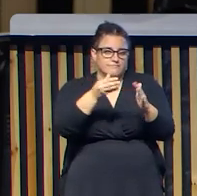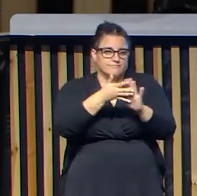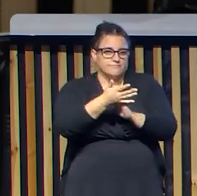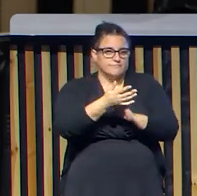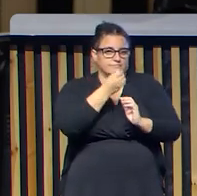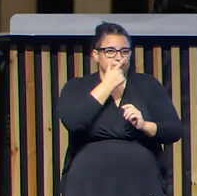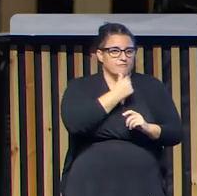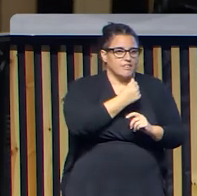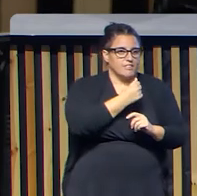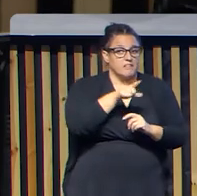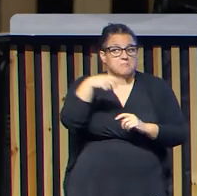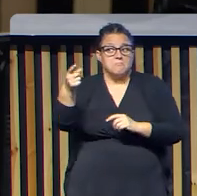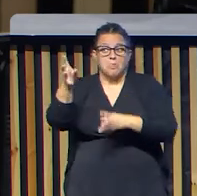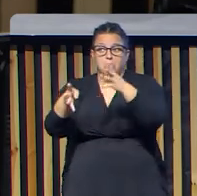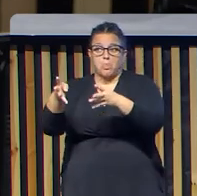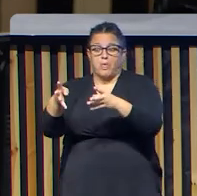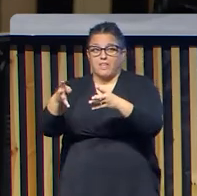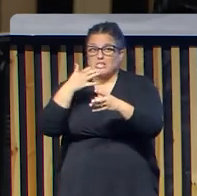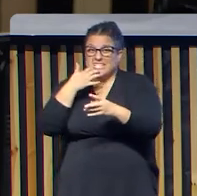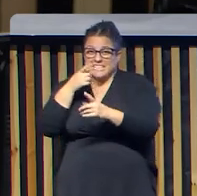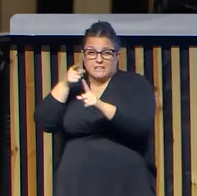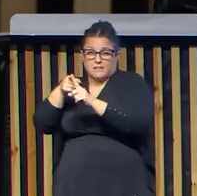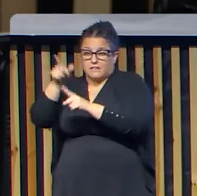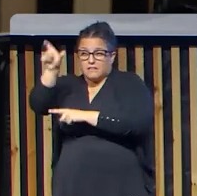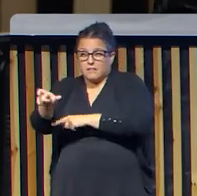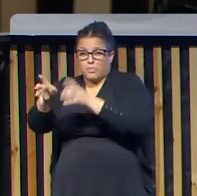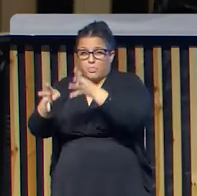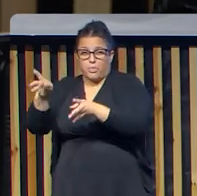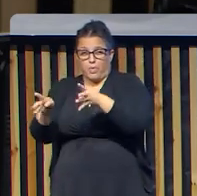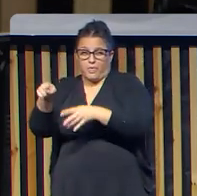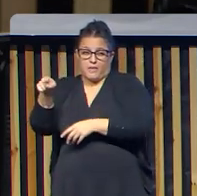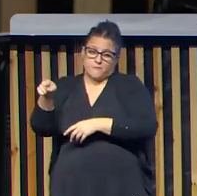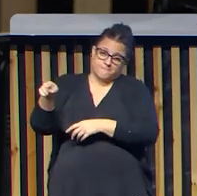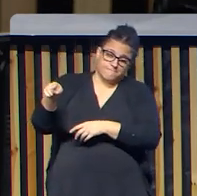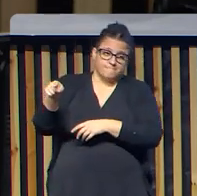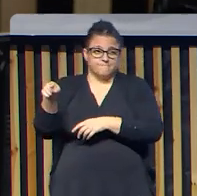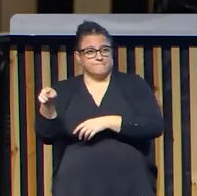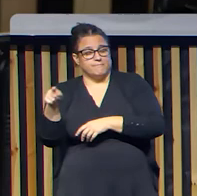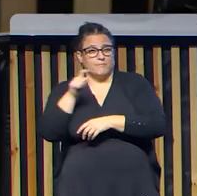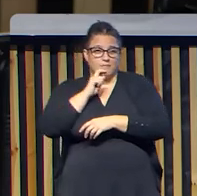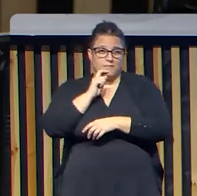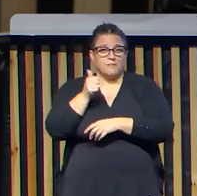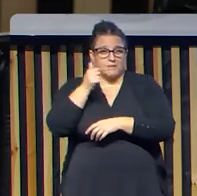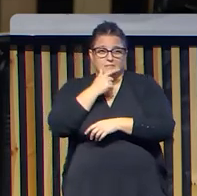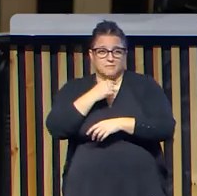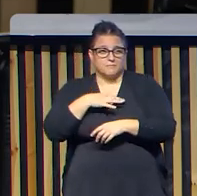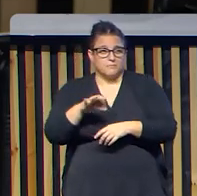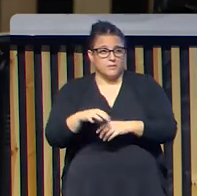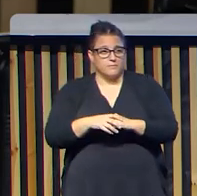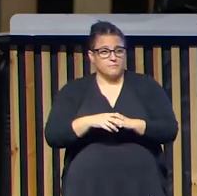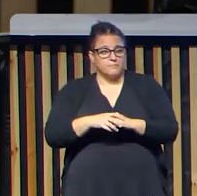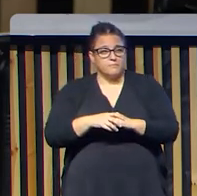que sea más o menos fácil ya parece más flexible porque aquí lo que tenemos es que las gestiones con la administración pública